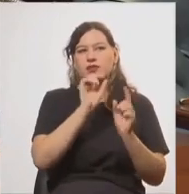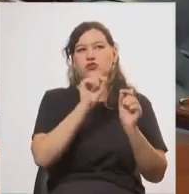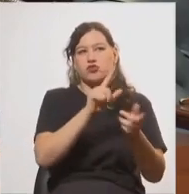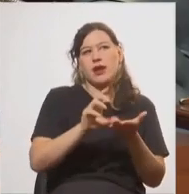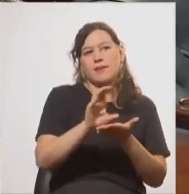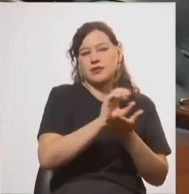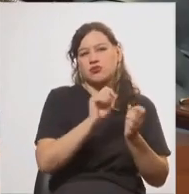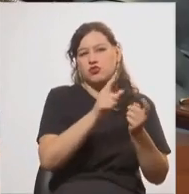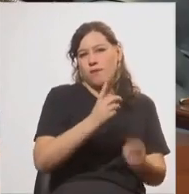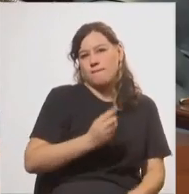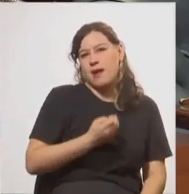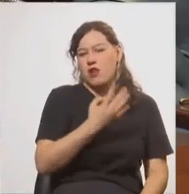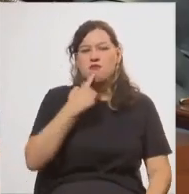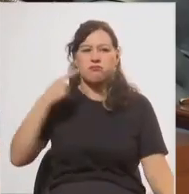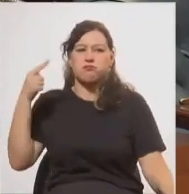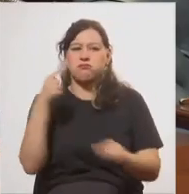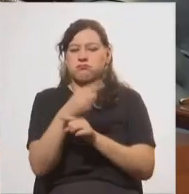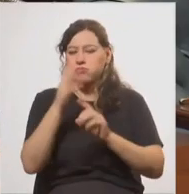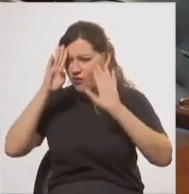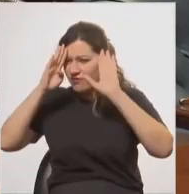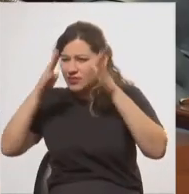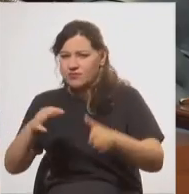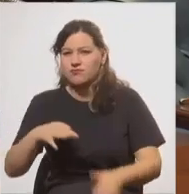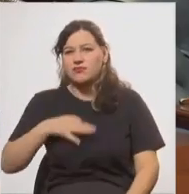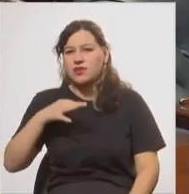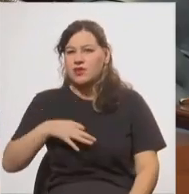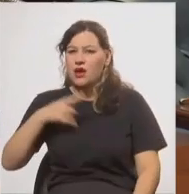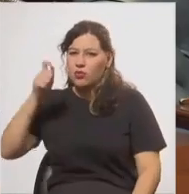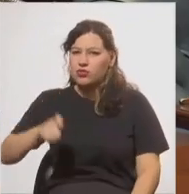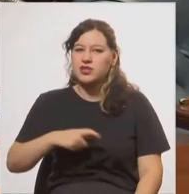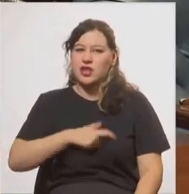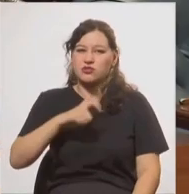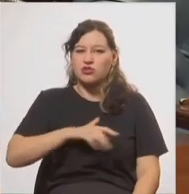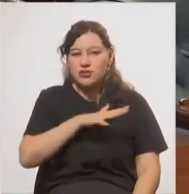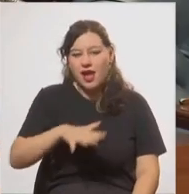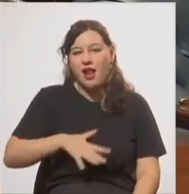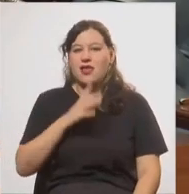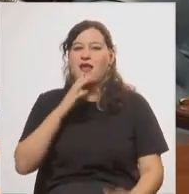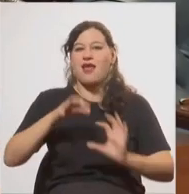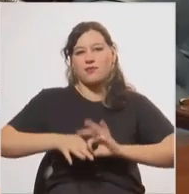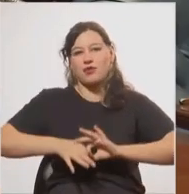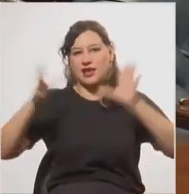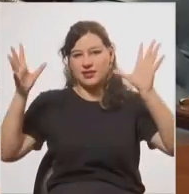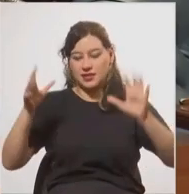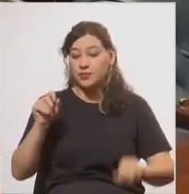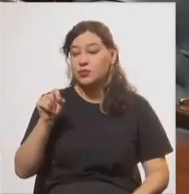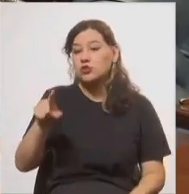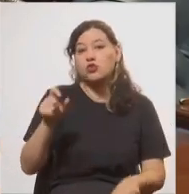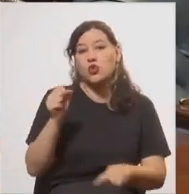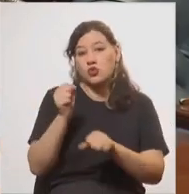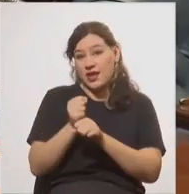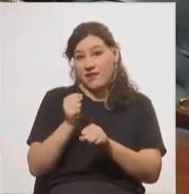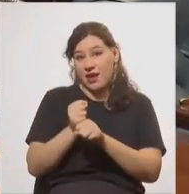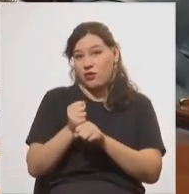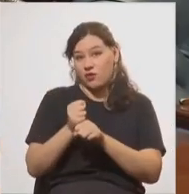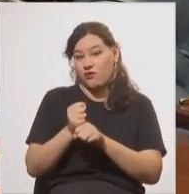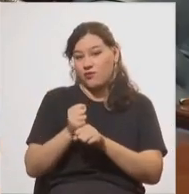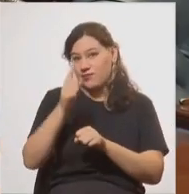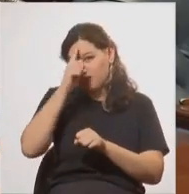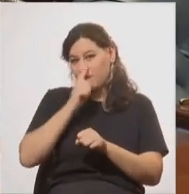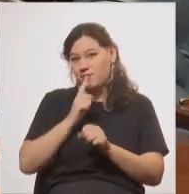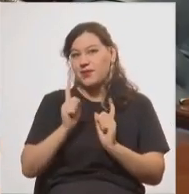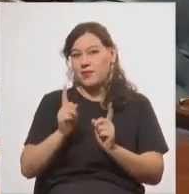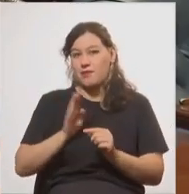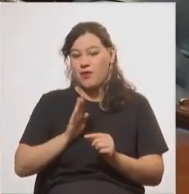valores, apostando a la vida, a la justicia social y la democracia. En su labor de ministra logró